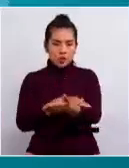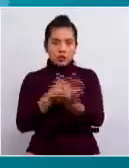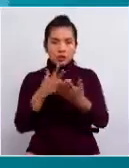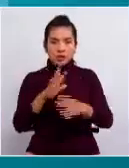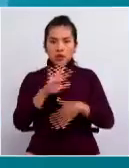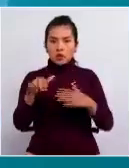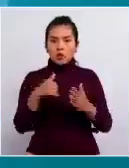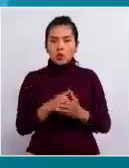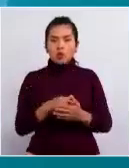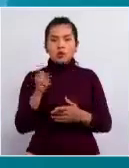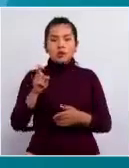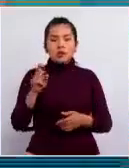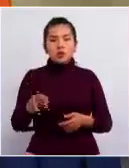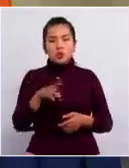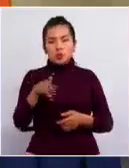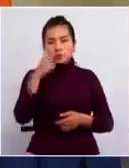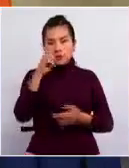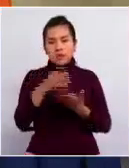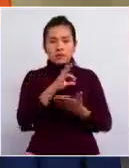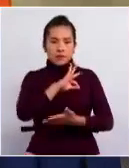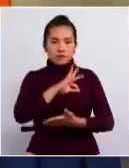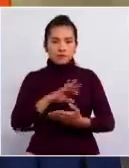en utilidades.